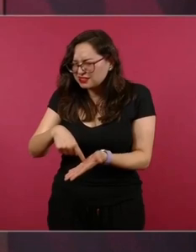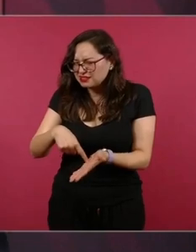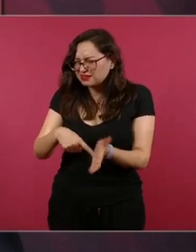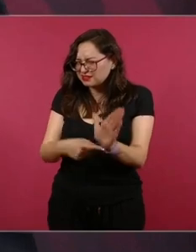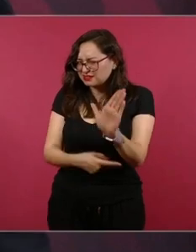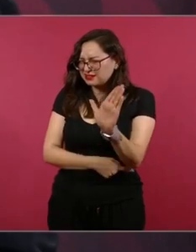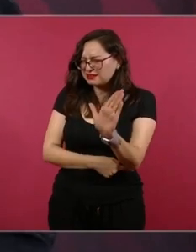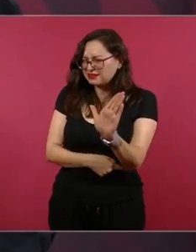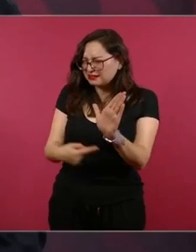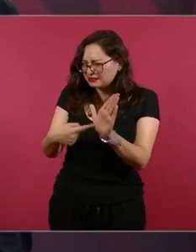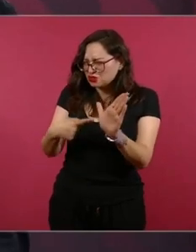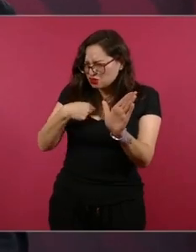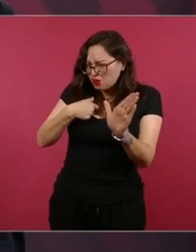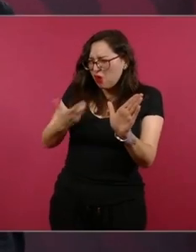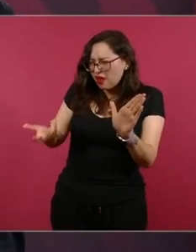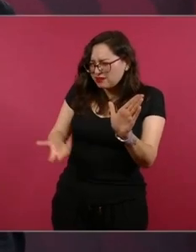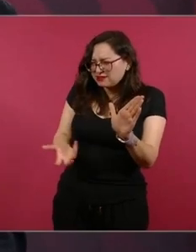¿Tú crees esto?